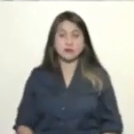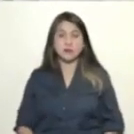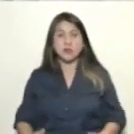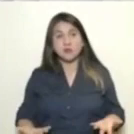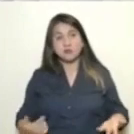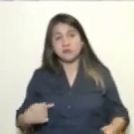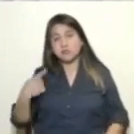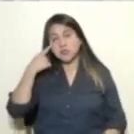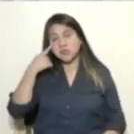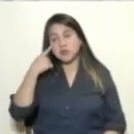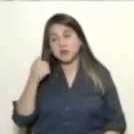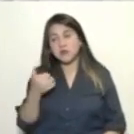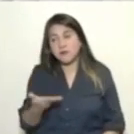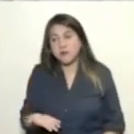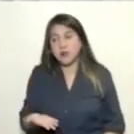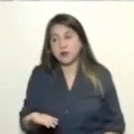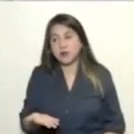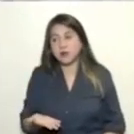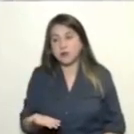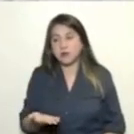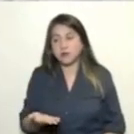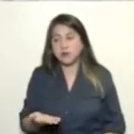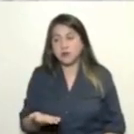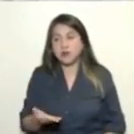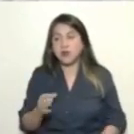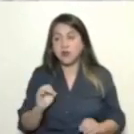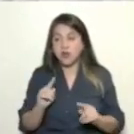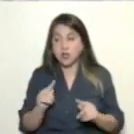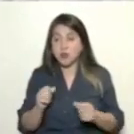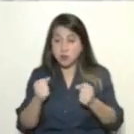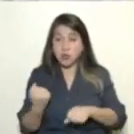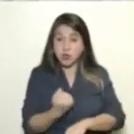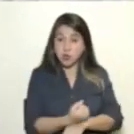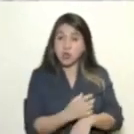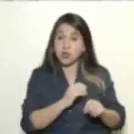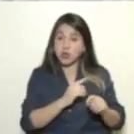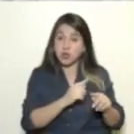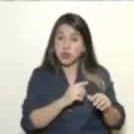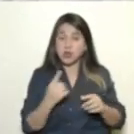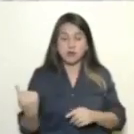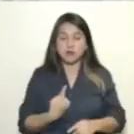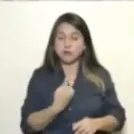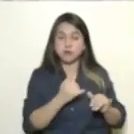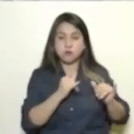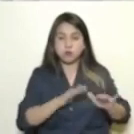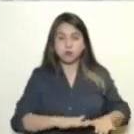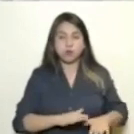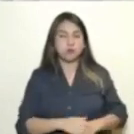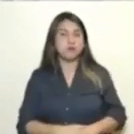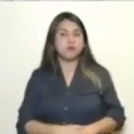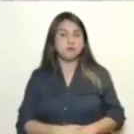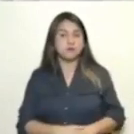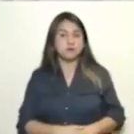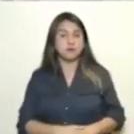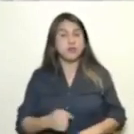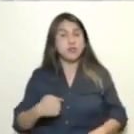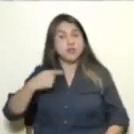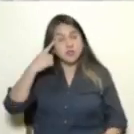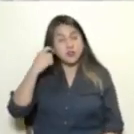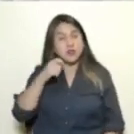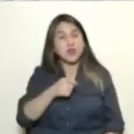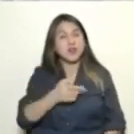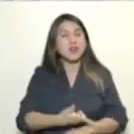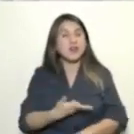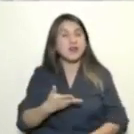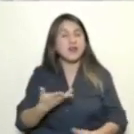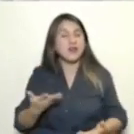Entonces pensé, bueno, si sirvo para eso, ya, pues aquí estoy. Y bueno, yo creo que ahí lo que hubo